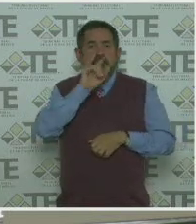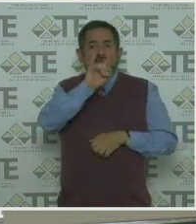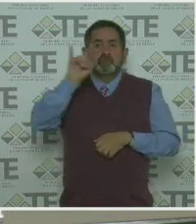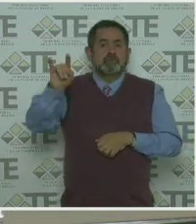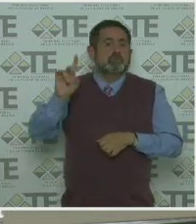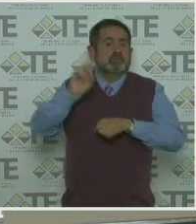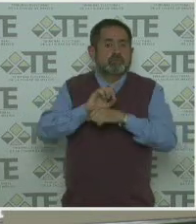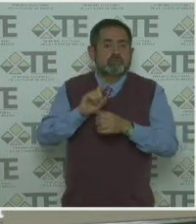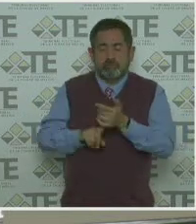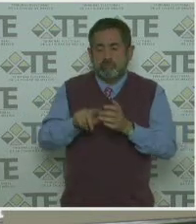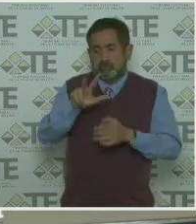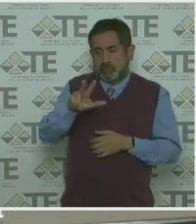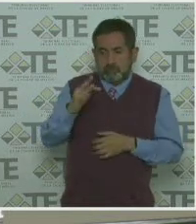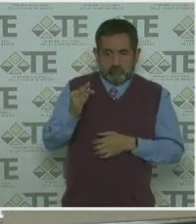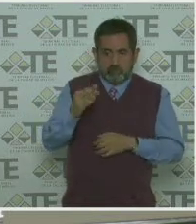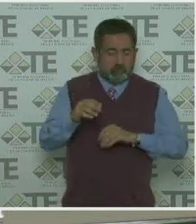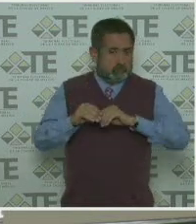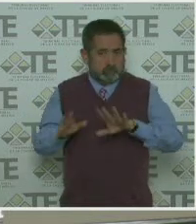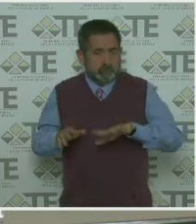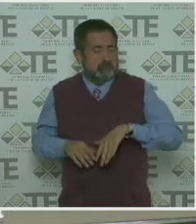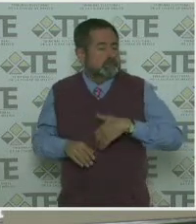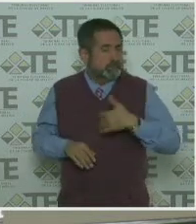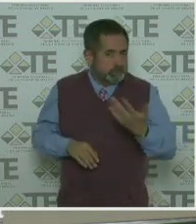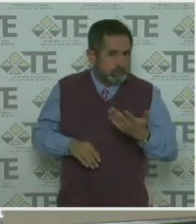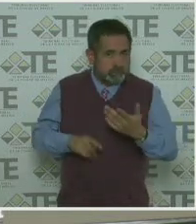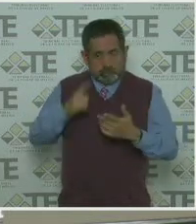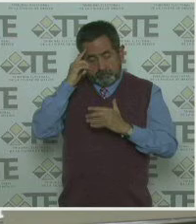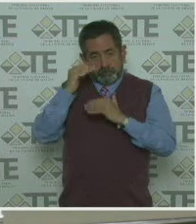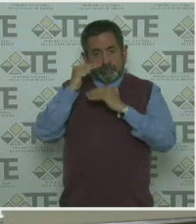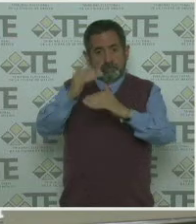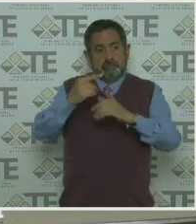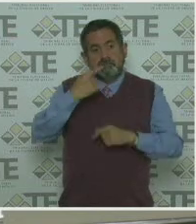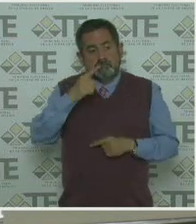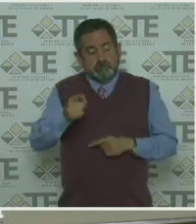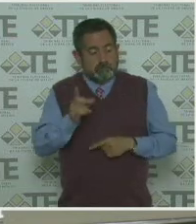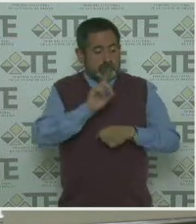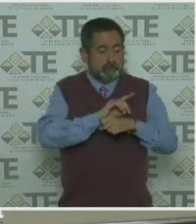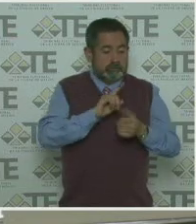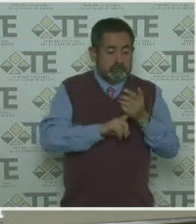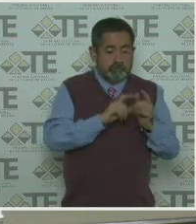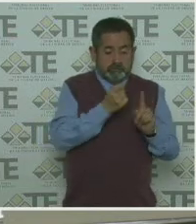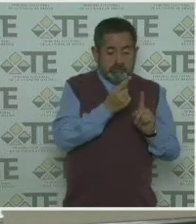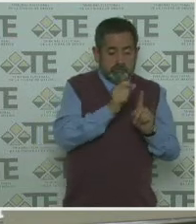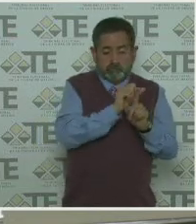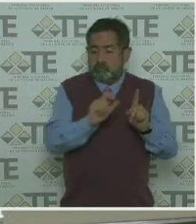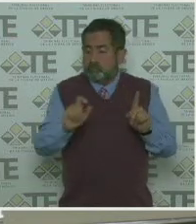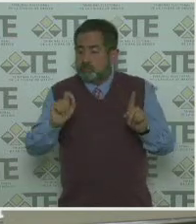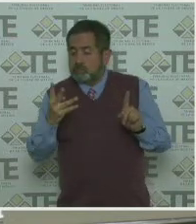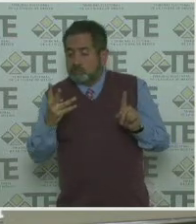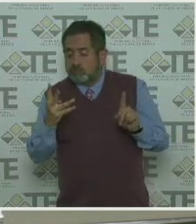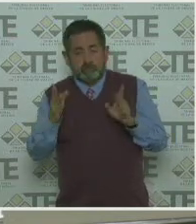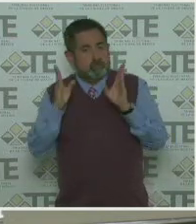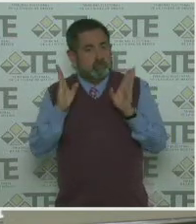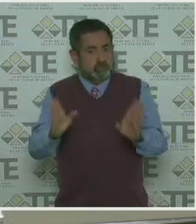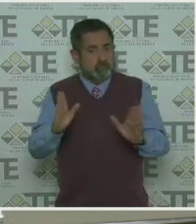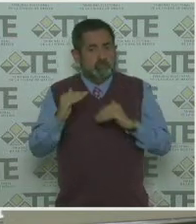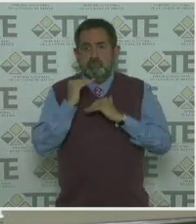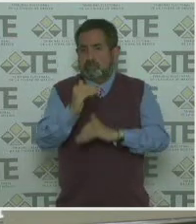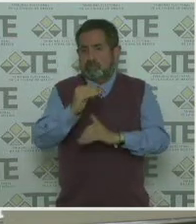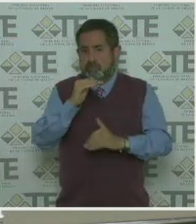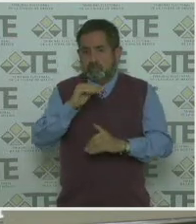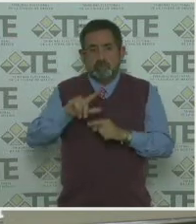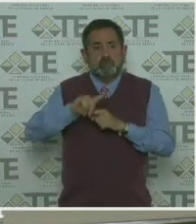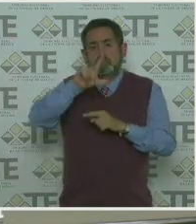el 18 de febrero, de tal manera que el plazo para impugnar corrió del 21 al 24 del segundo mes del